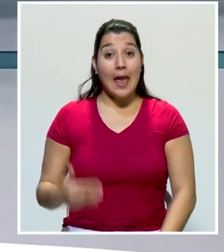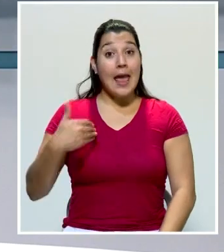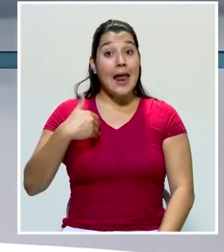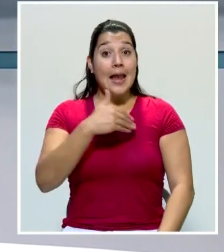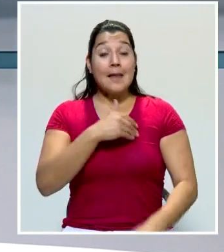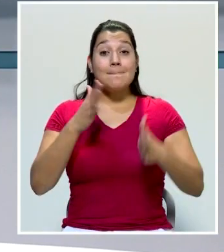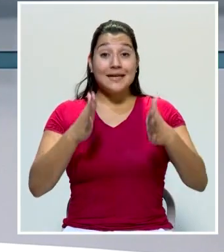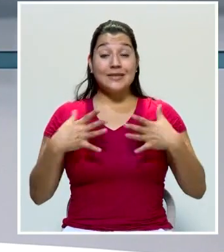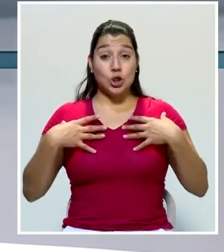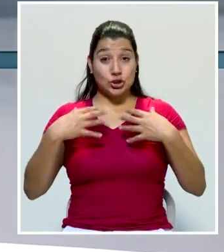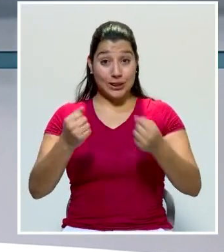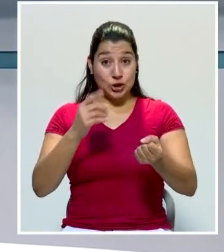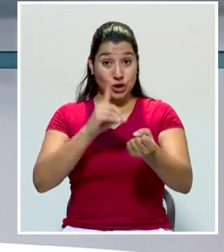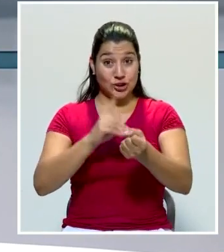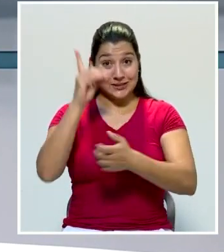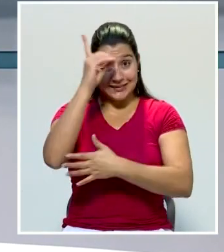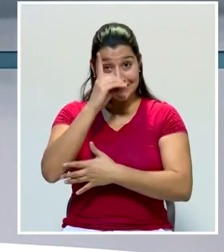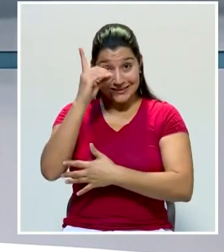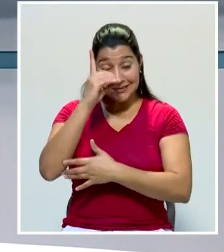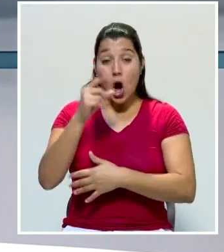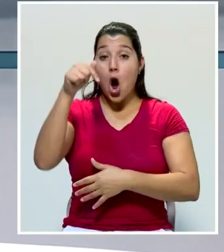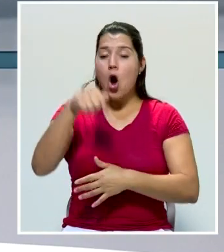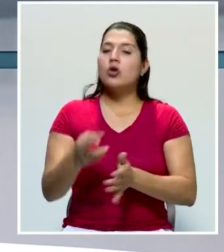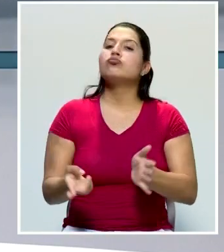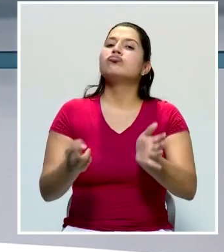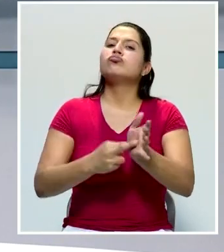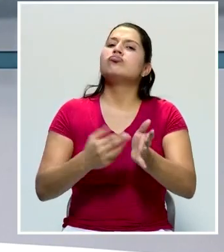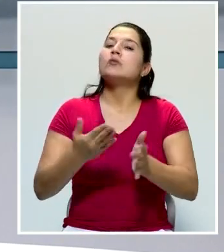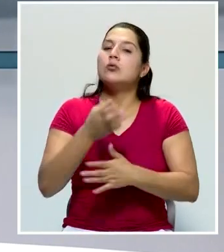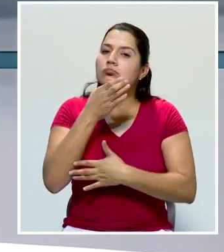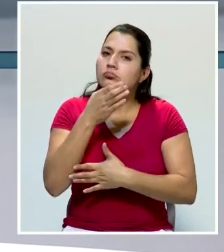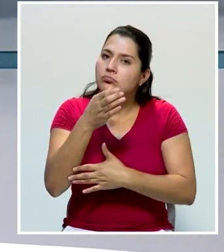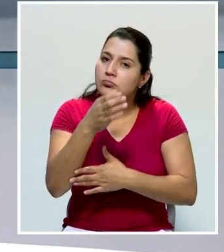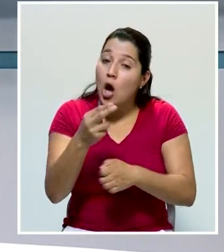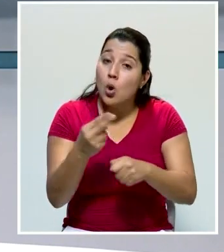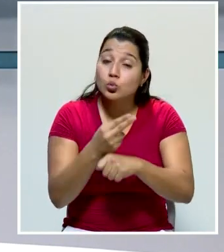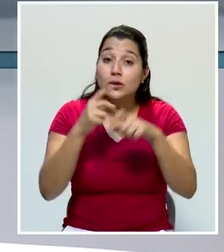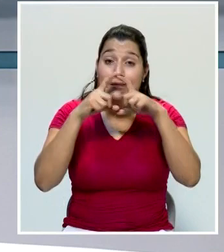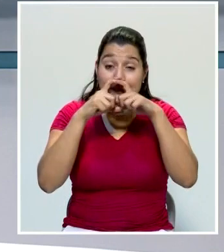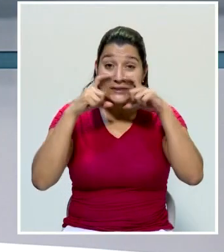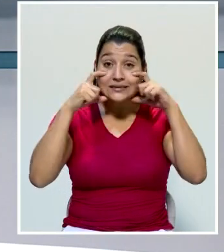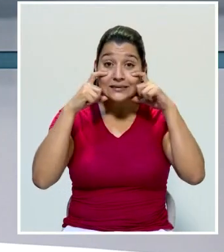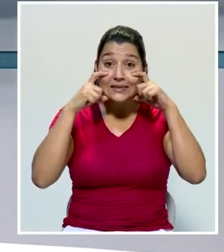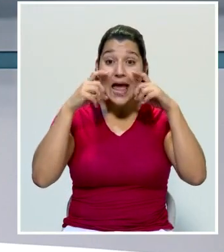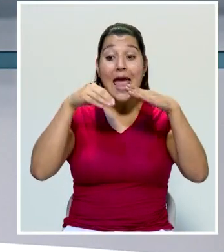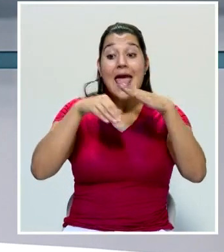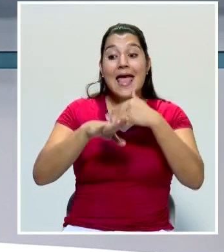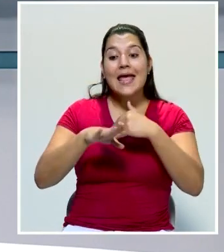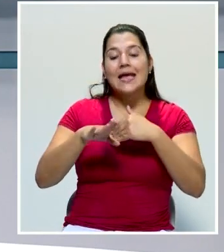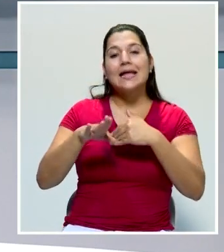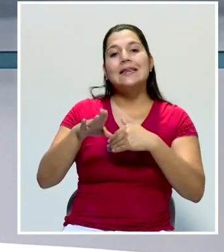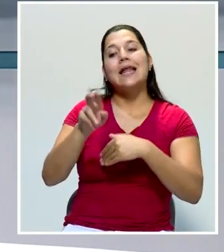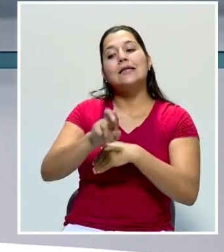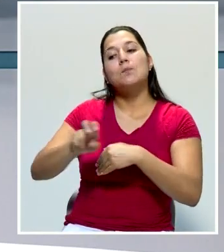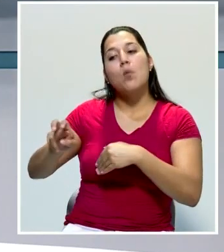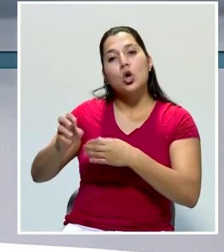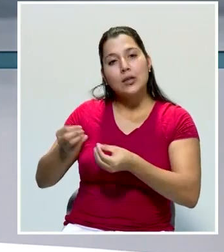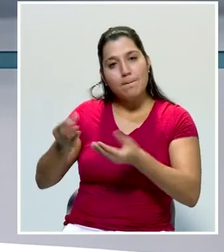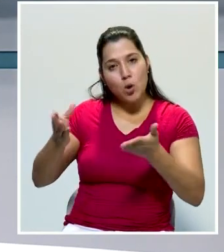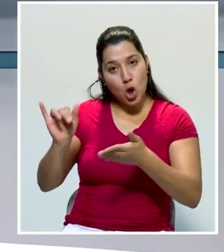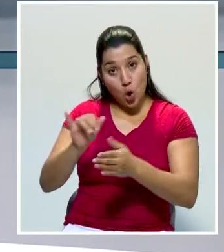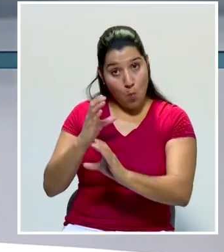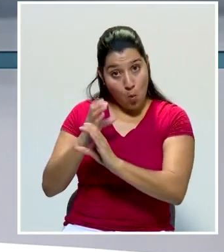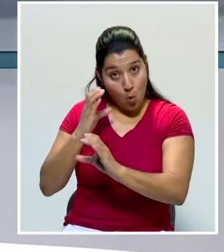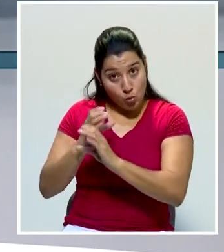ministro de Salud, Daniel Salas, reiteró la recomendación del uso de mascarillas en el transporte público, en la atención